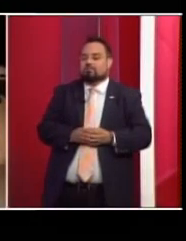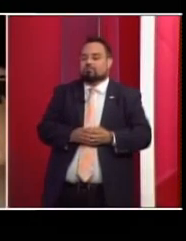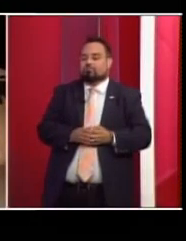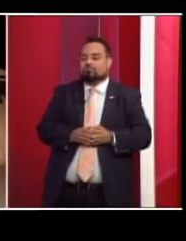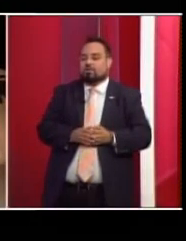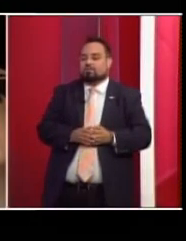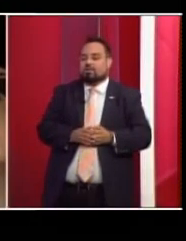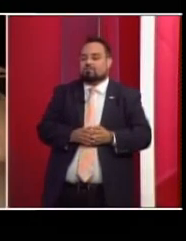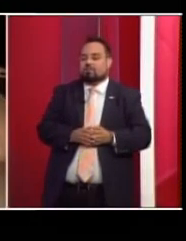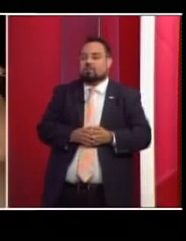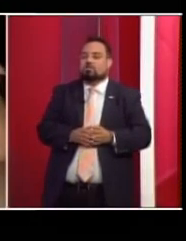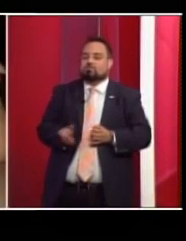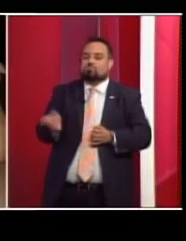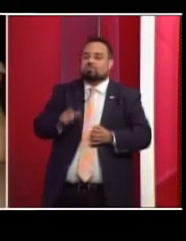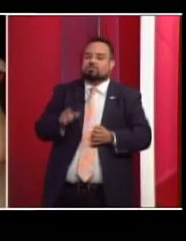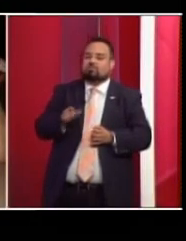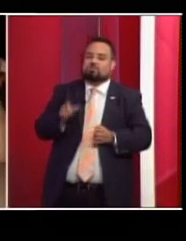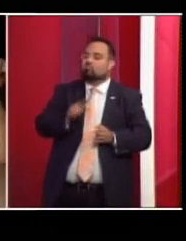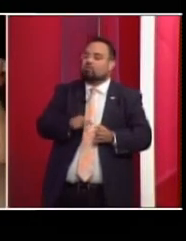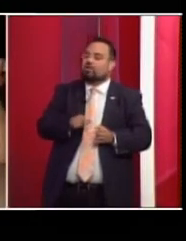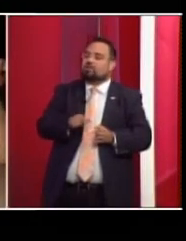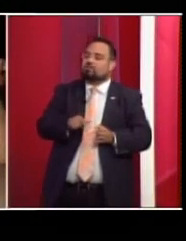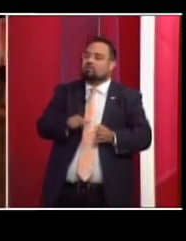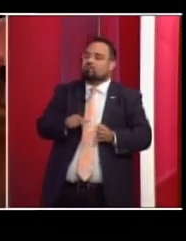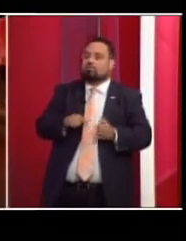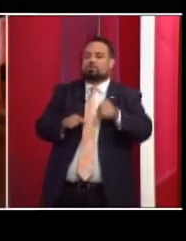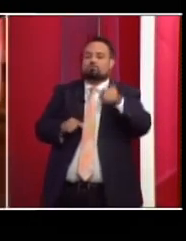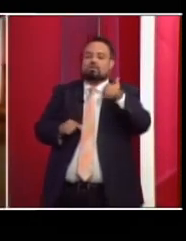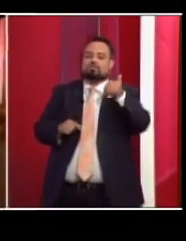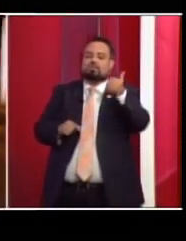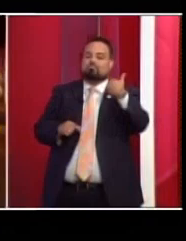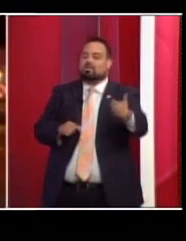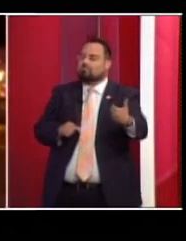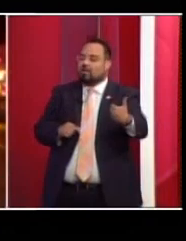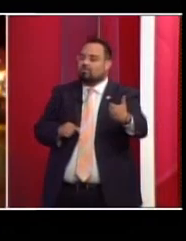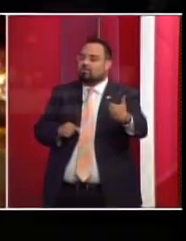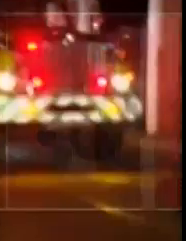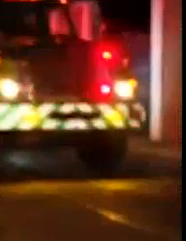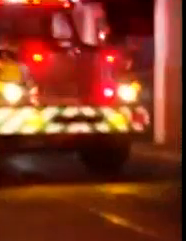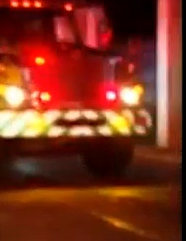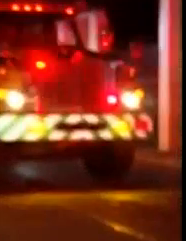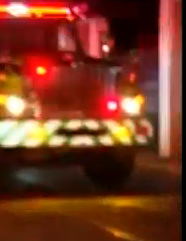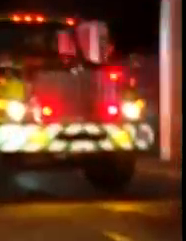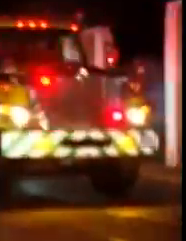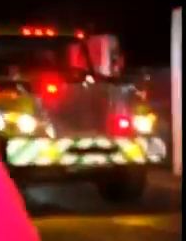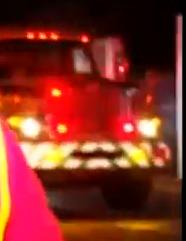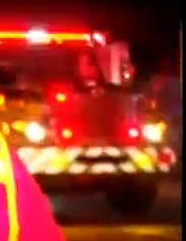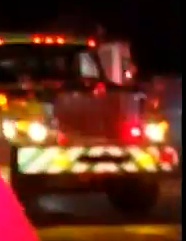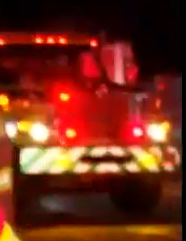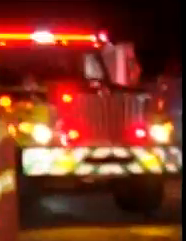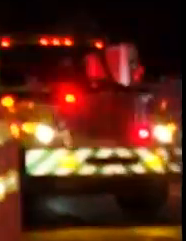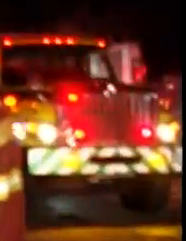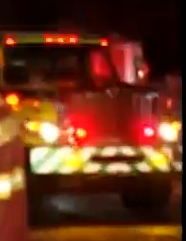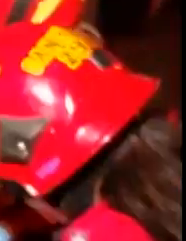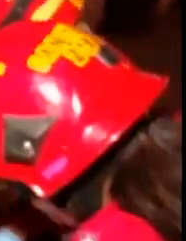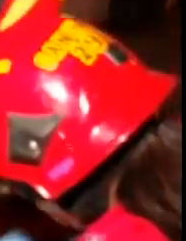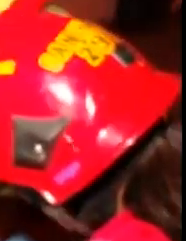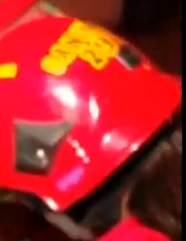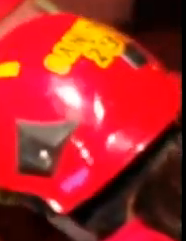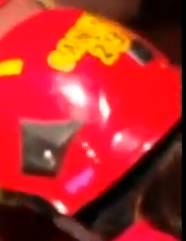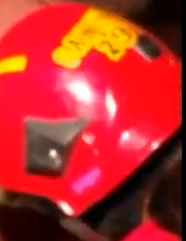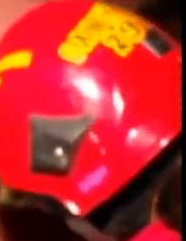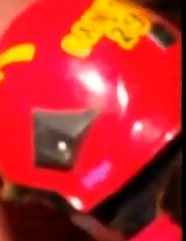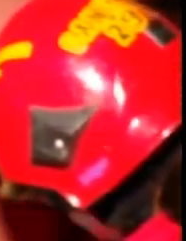están institucionalizadas aquí son precisamente mujeres porque son las que más ve jamene psuv en violencia violaciones